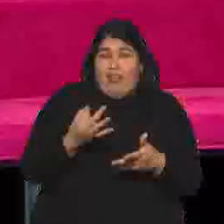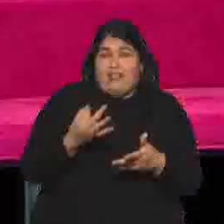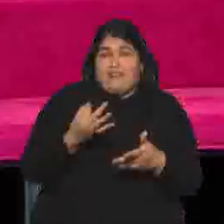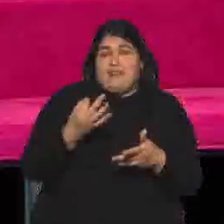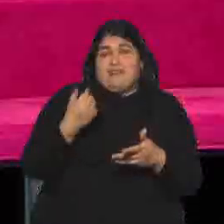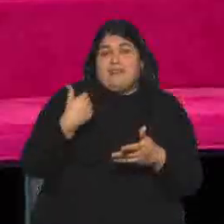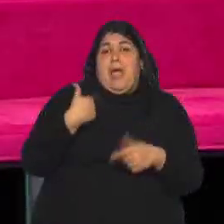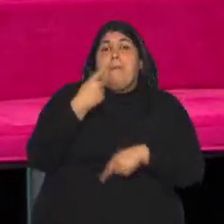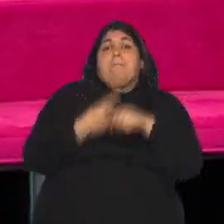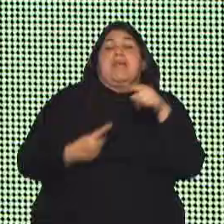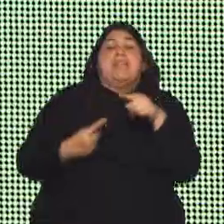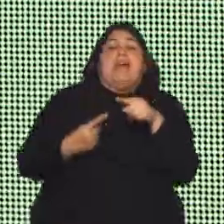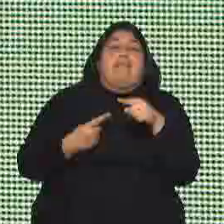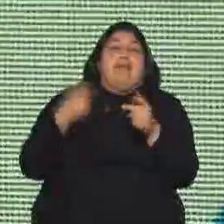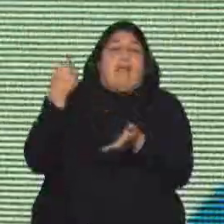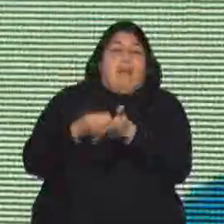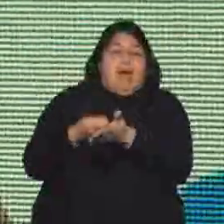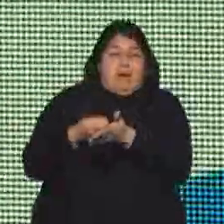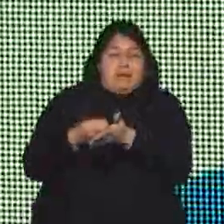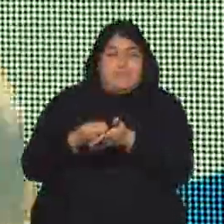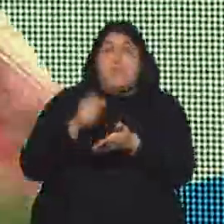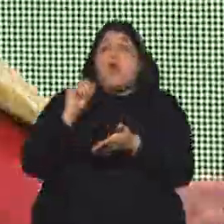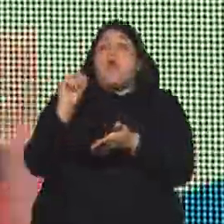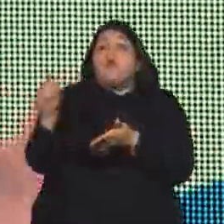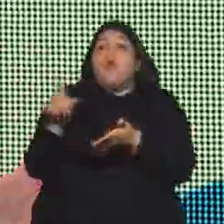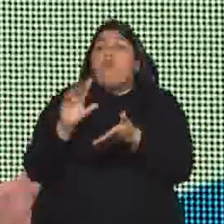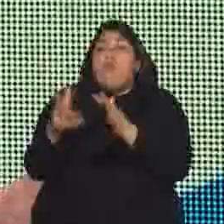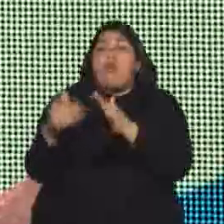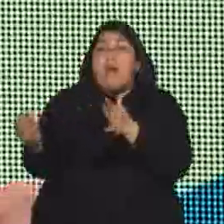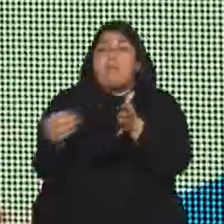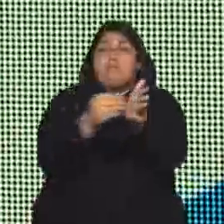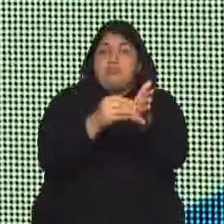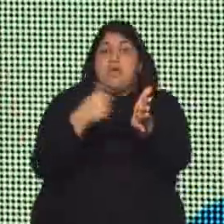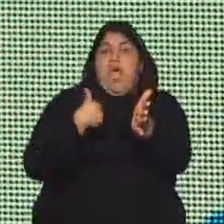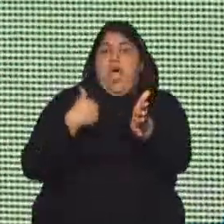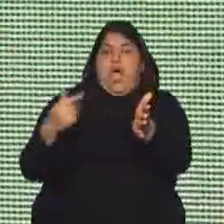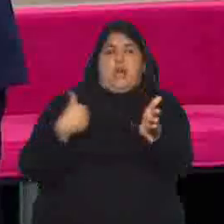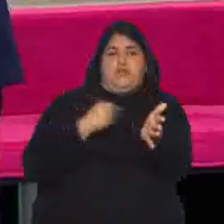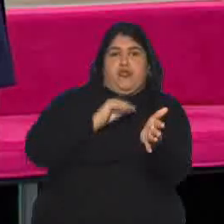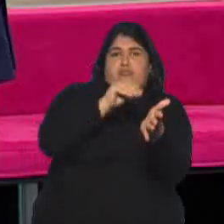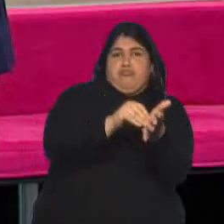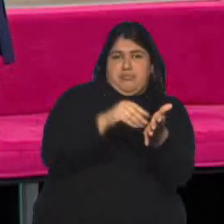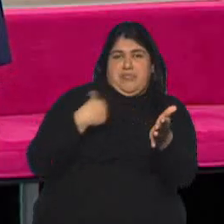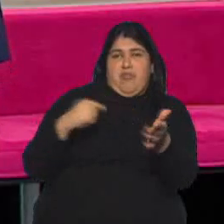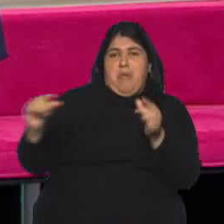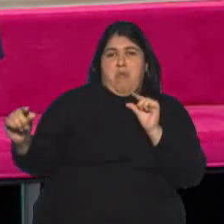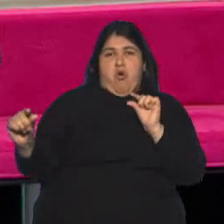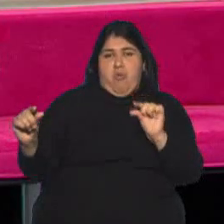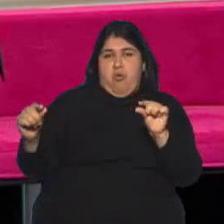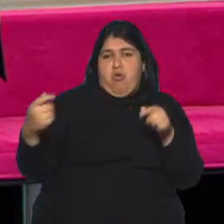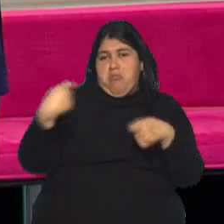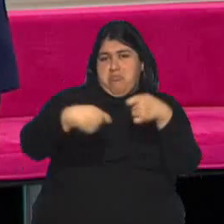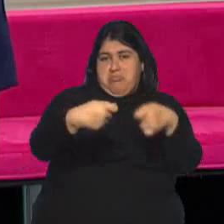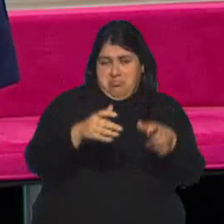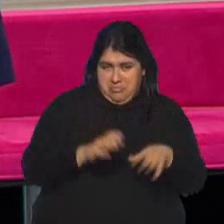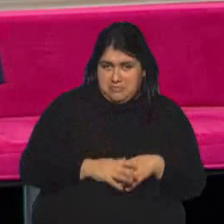mitad de la heladera. Claro. Dame tu cupo, ¿no? Es como el cupo del dólar ahorro. Sí. Si no lo va a usar, por ahí, dólares, por ahí, si tu hija no lo va a usar.